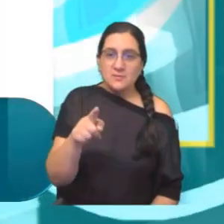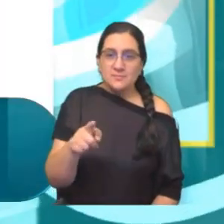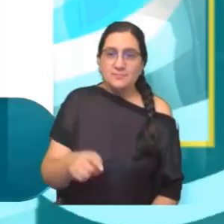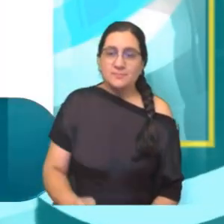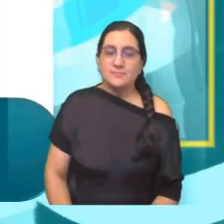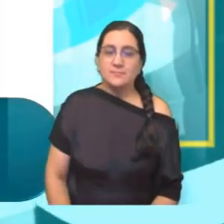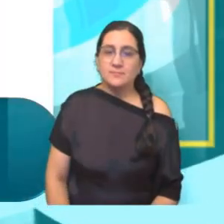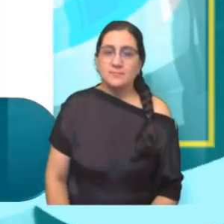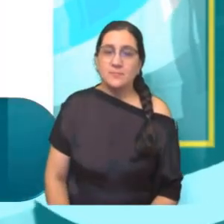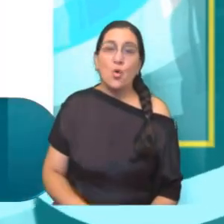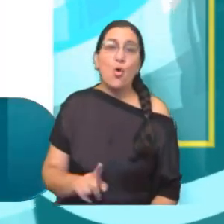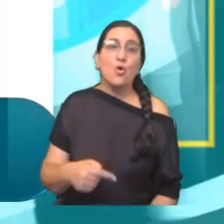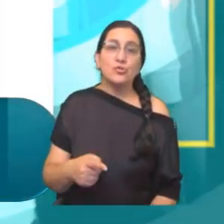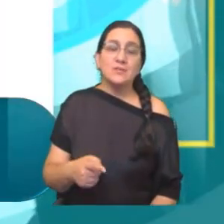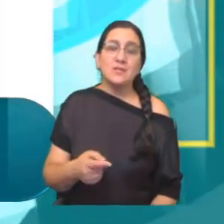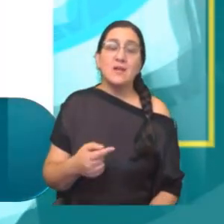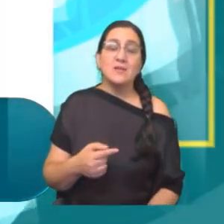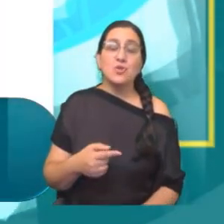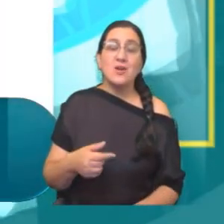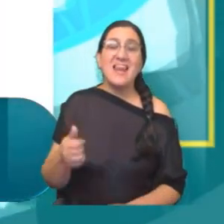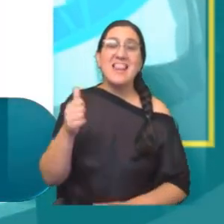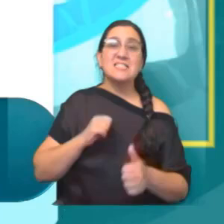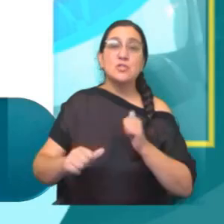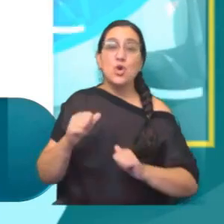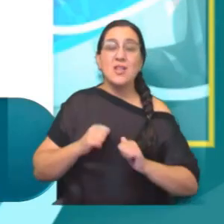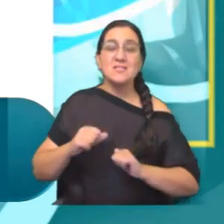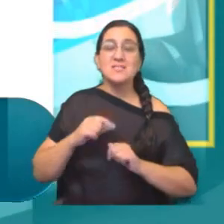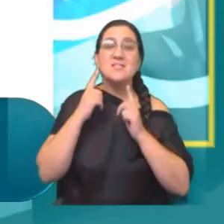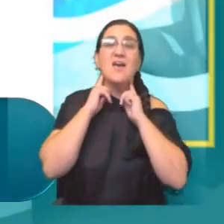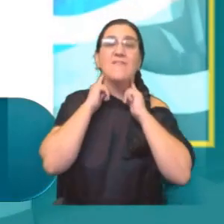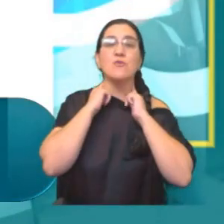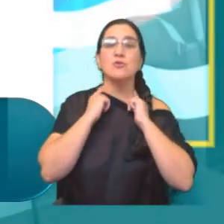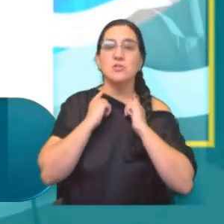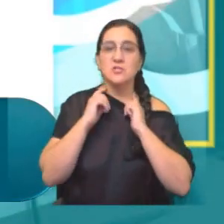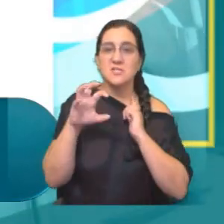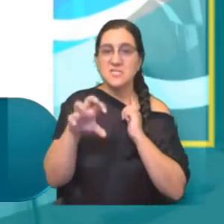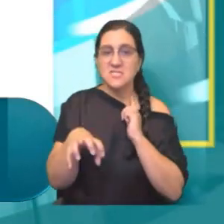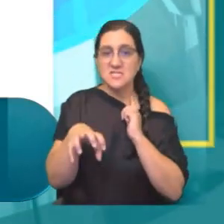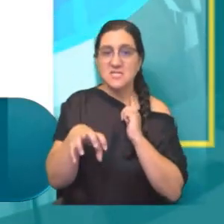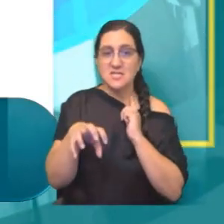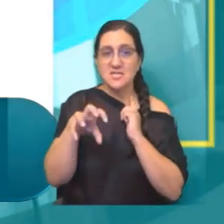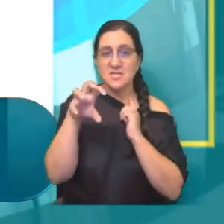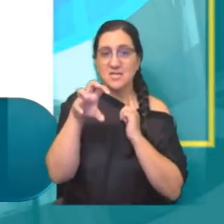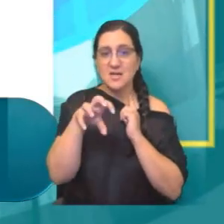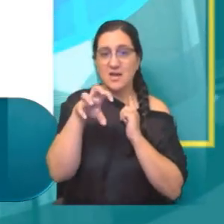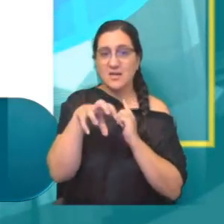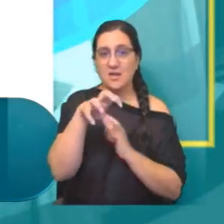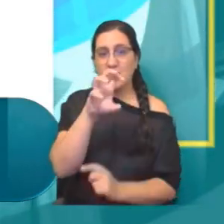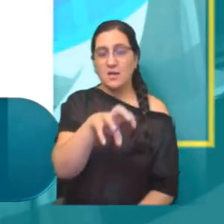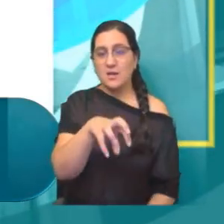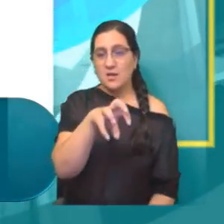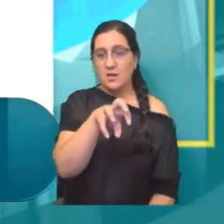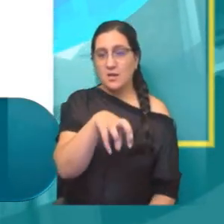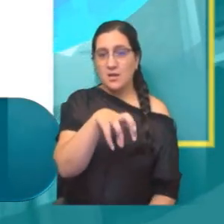que tienen que ver con lesiones nerviosas de la mano. Está lo que se denomina mano en garra, así que son lesiones, como dice ahí,